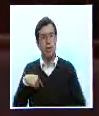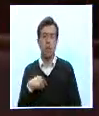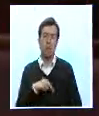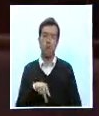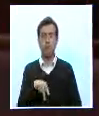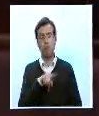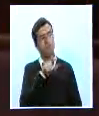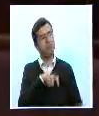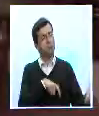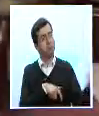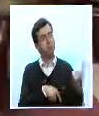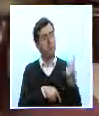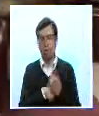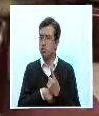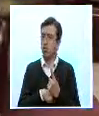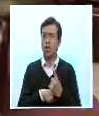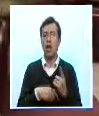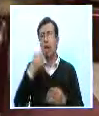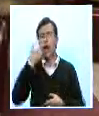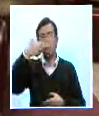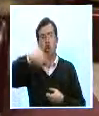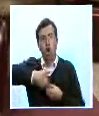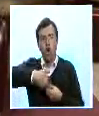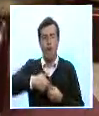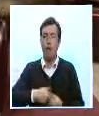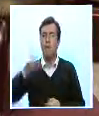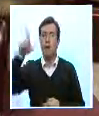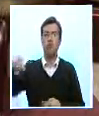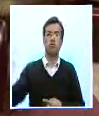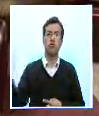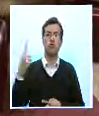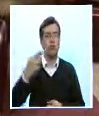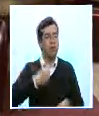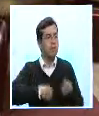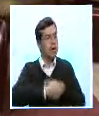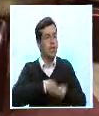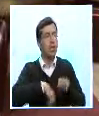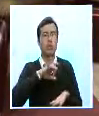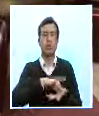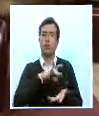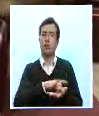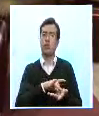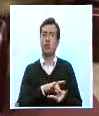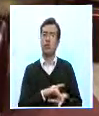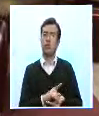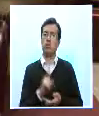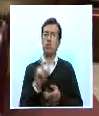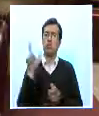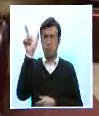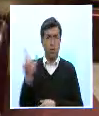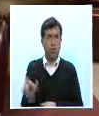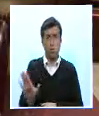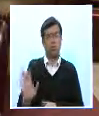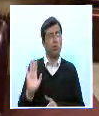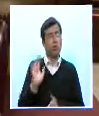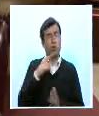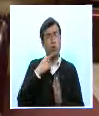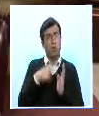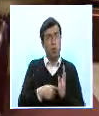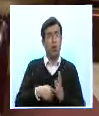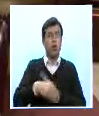la calle viene una persona se parquea a poner gasolina en una gasolinera y viene una persona que le comercia shyris pero no solamente es el pequeño comerciante uno por ejemplo